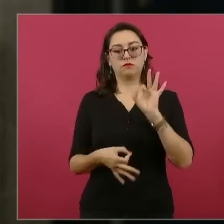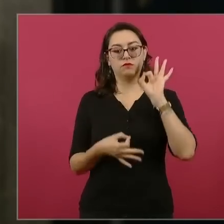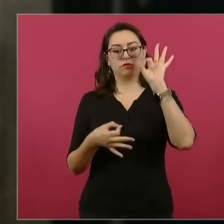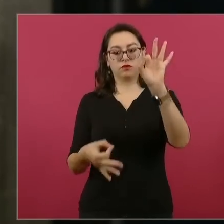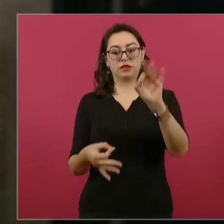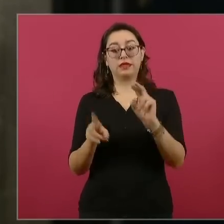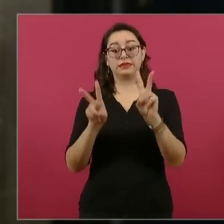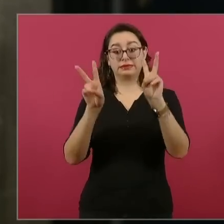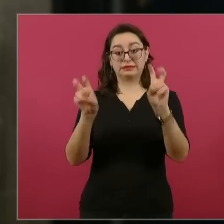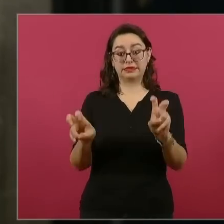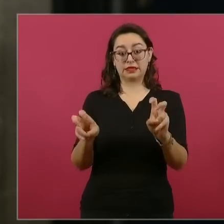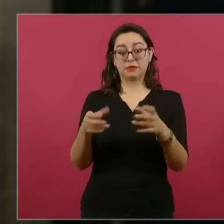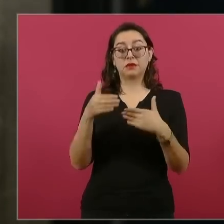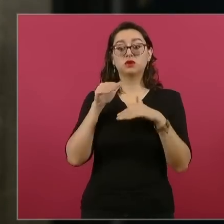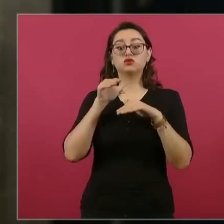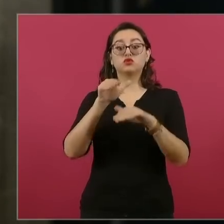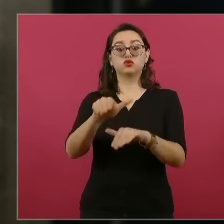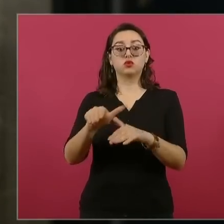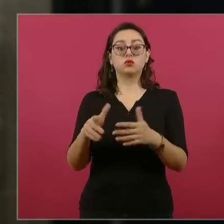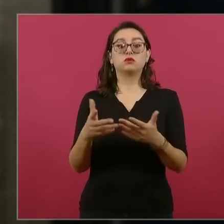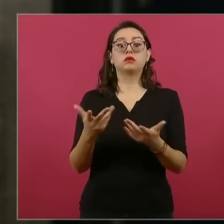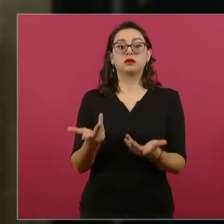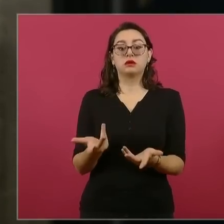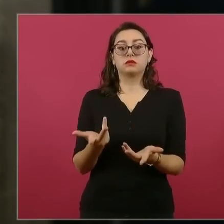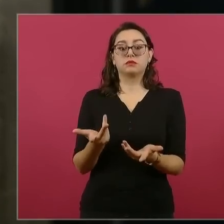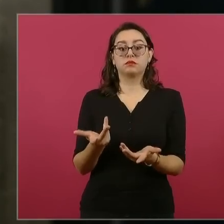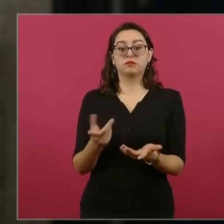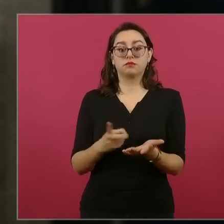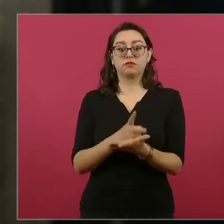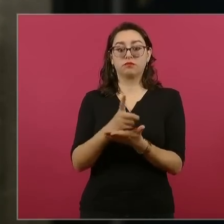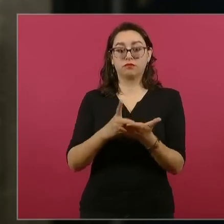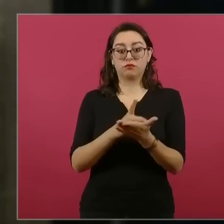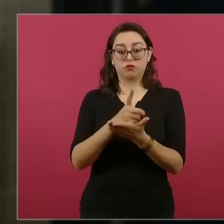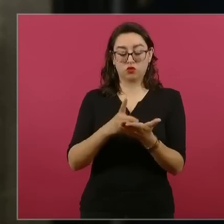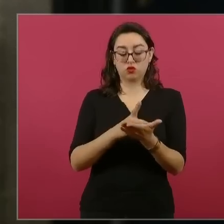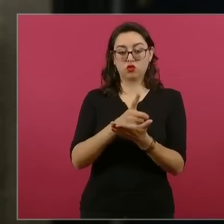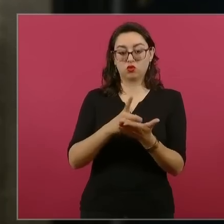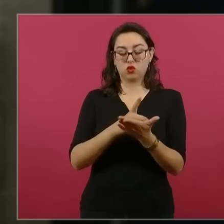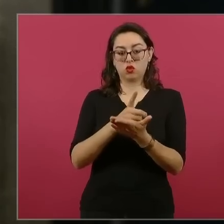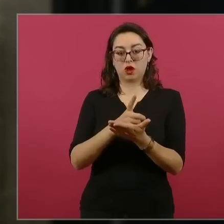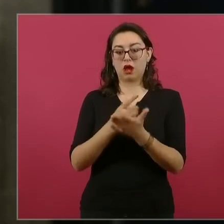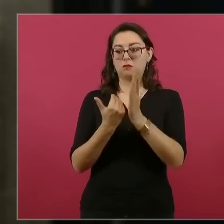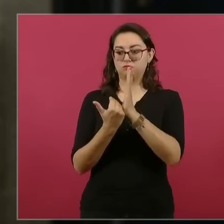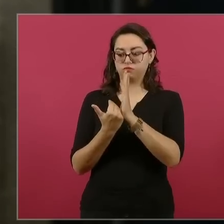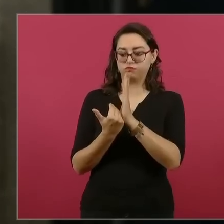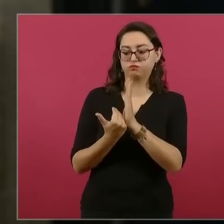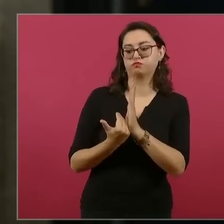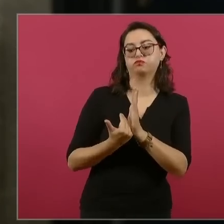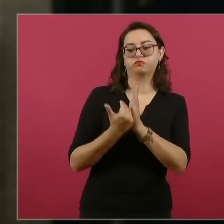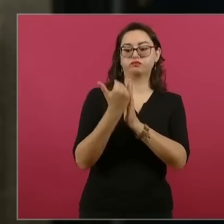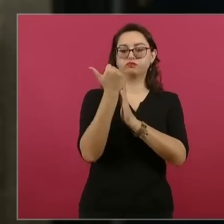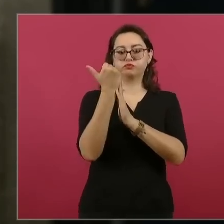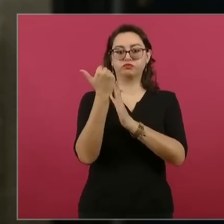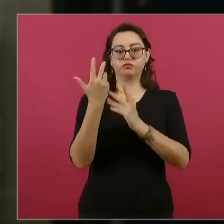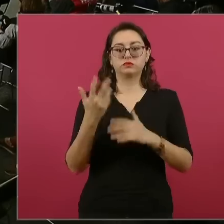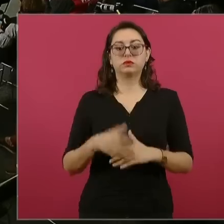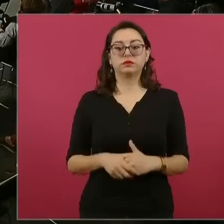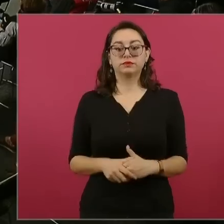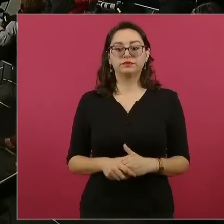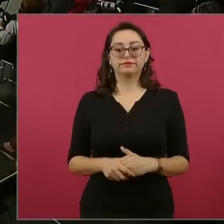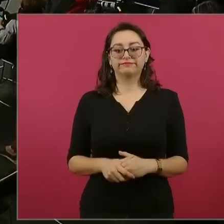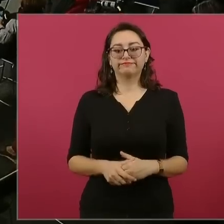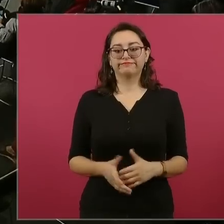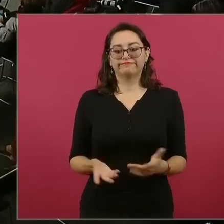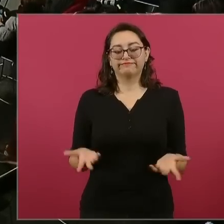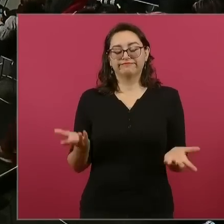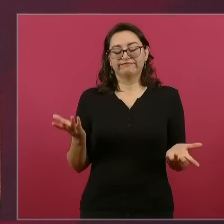de los países principales en el tráfico y en la producción de drogas y que hubo un incremento también en esto, no sé si… Pero es que la